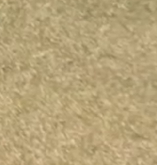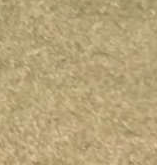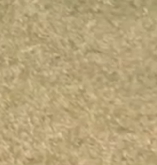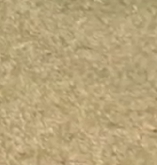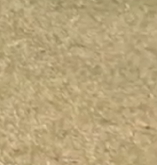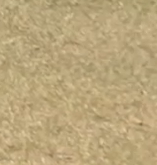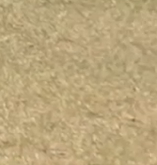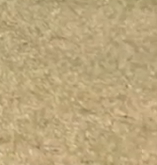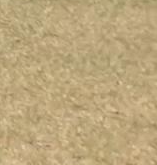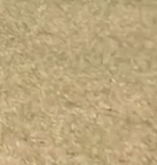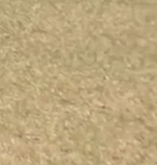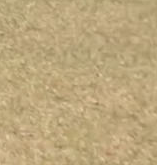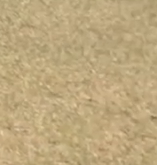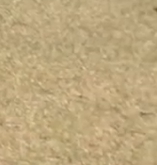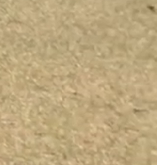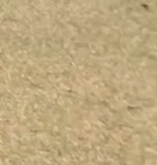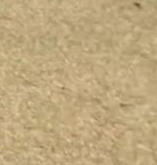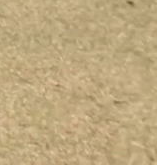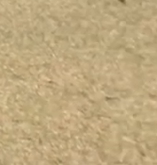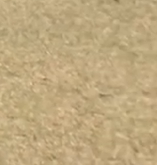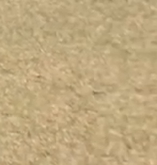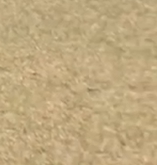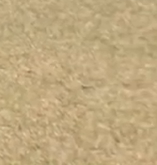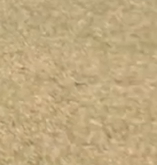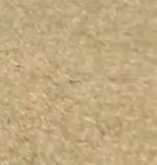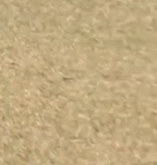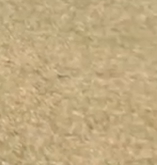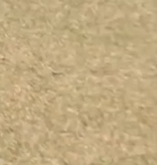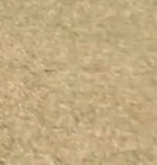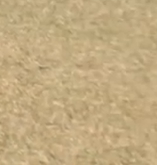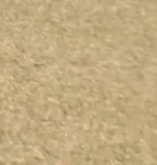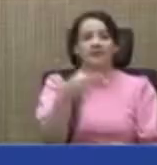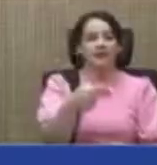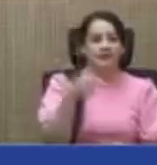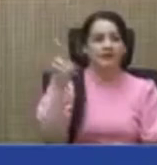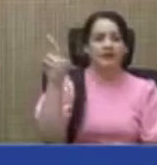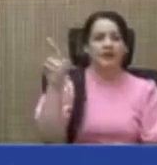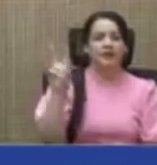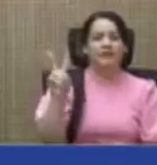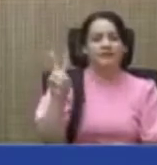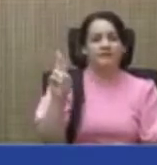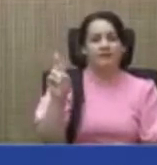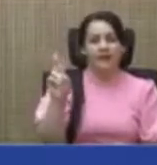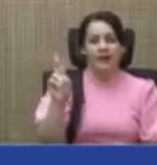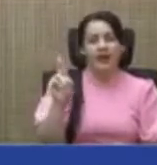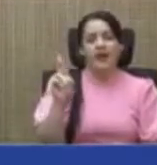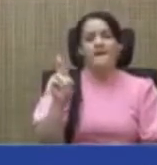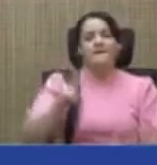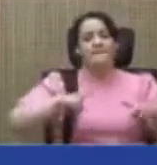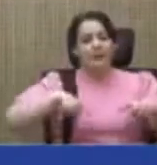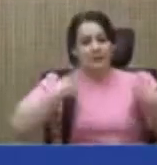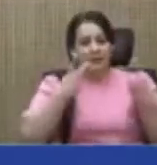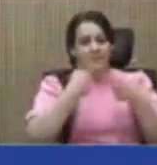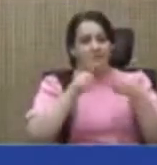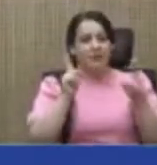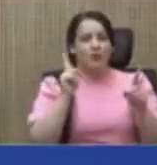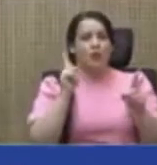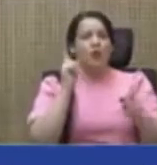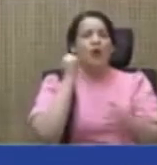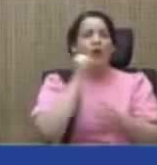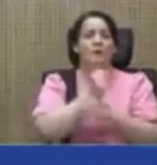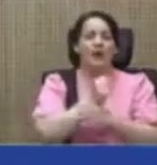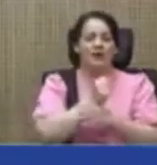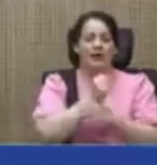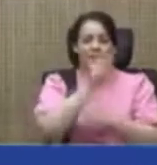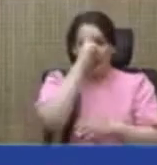Aires. Sergio Rojas y Jerry Rivera viven, pero los mata el Estado Social de Derecho, lo mata este país, lo mata